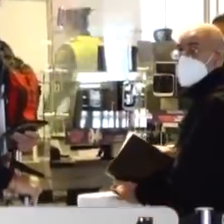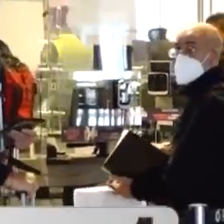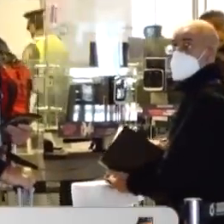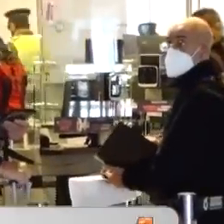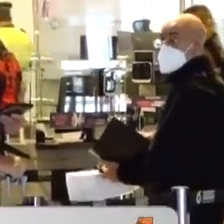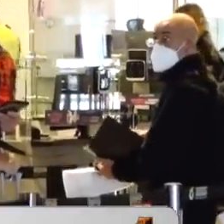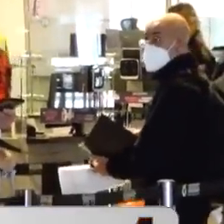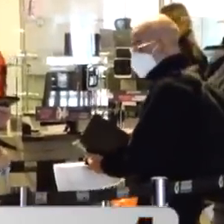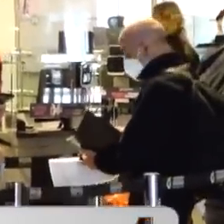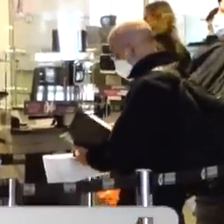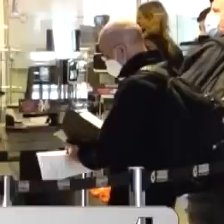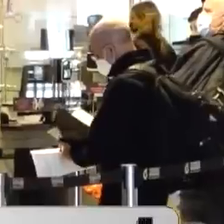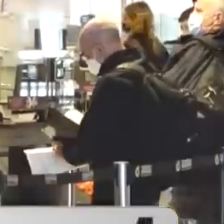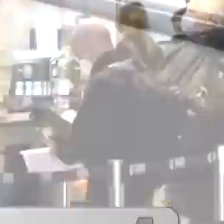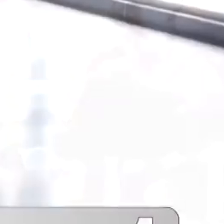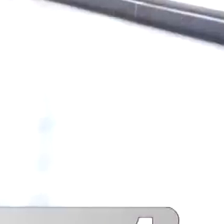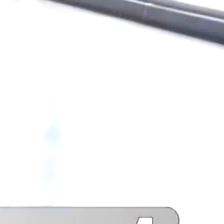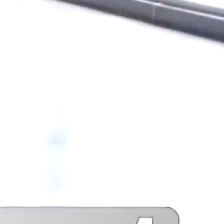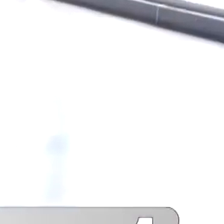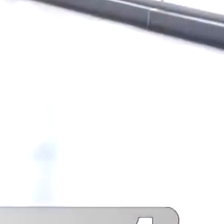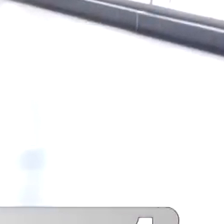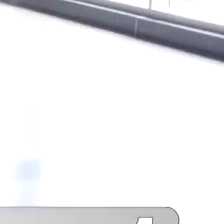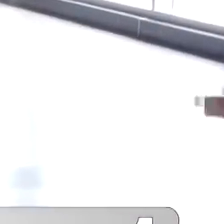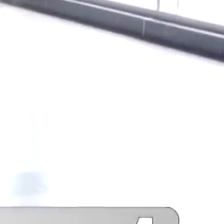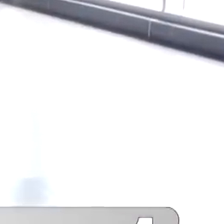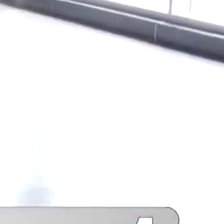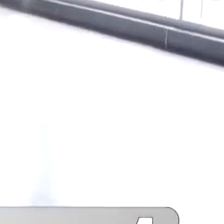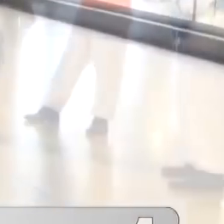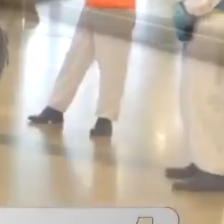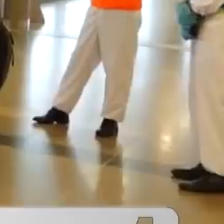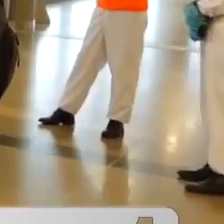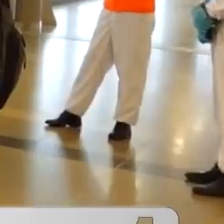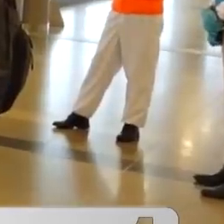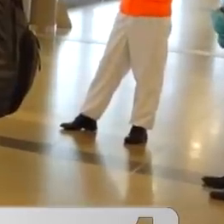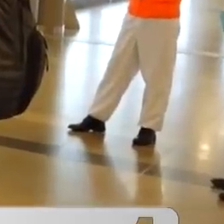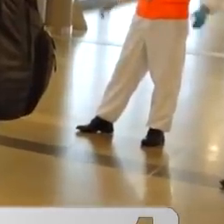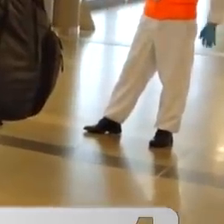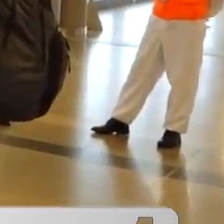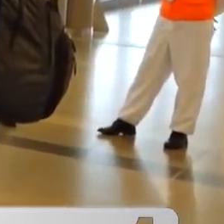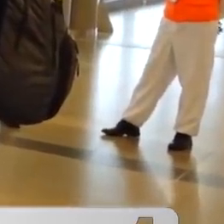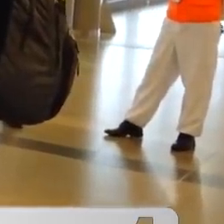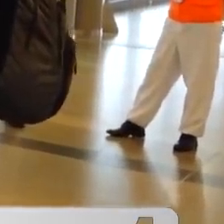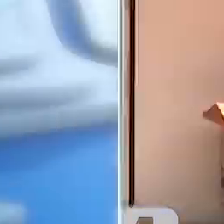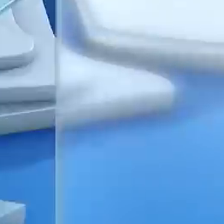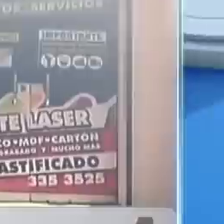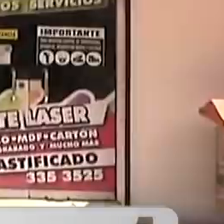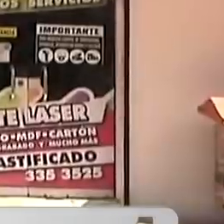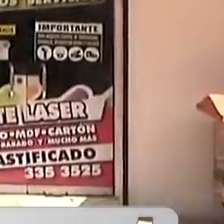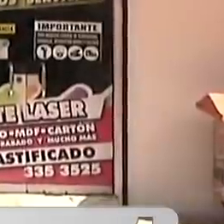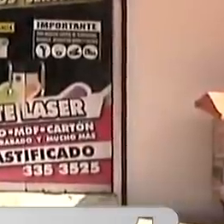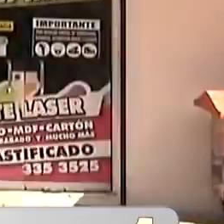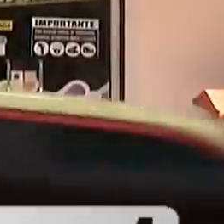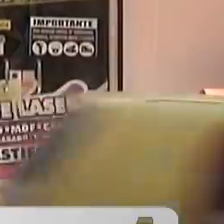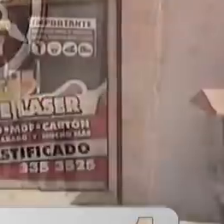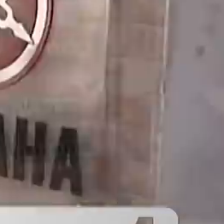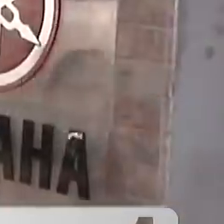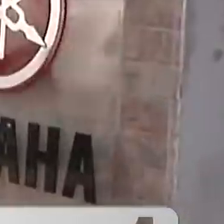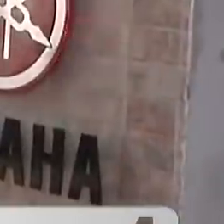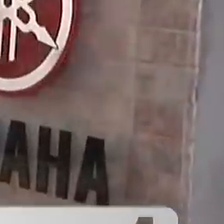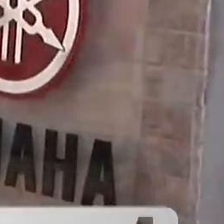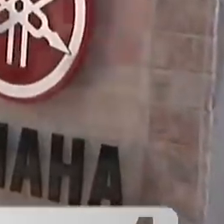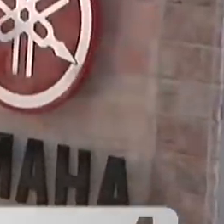¿Pasajeros positivos? ¿Qué pasa con las pruebas PCR a viajeros internacionales? Extorsiones